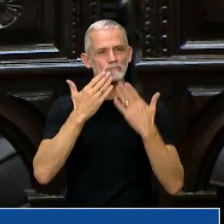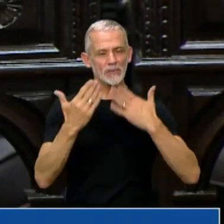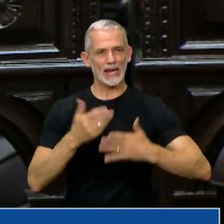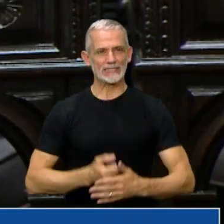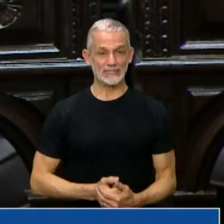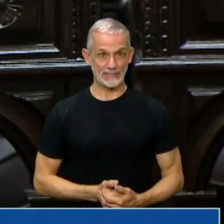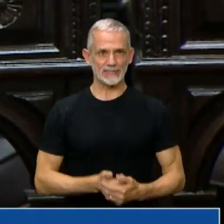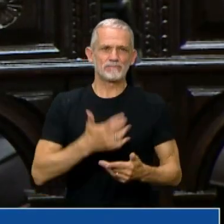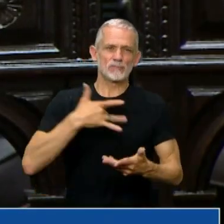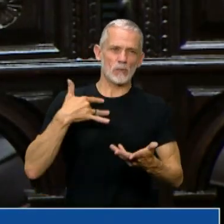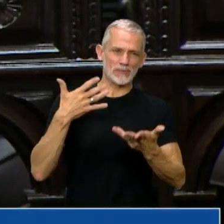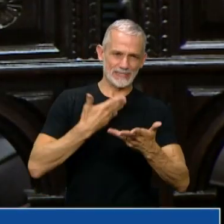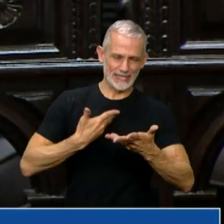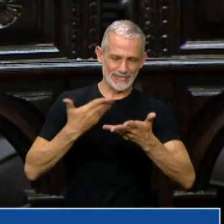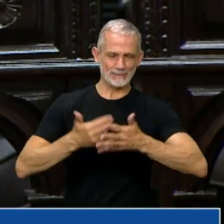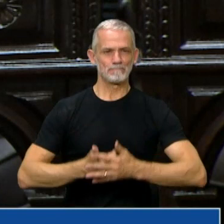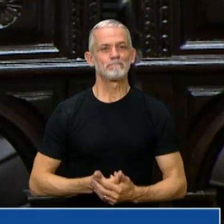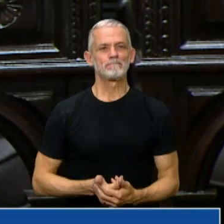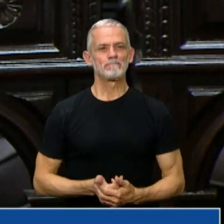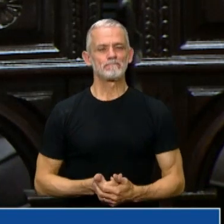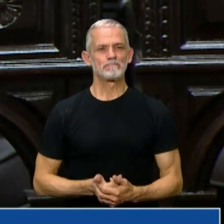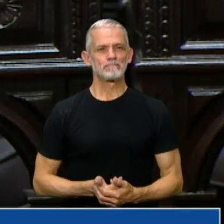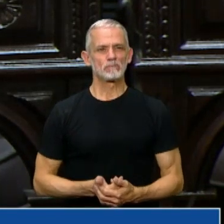Gracias, señora presidenta.